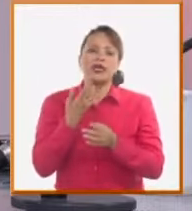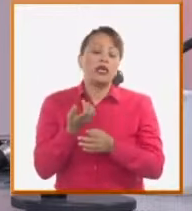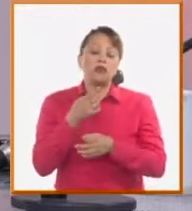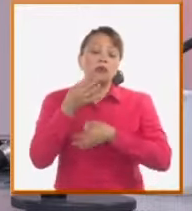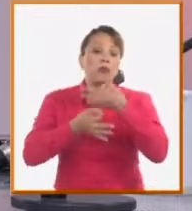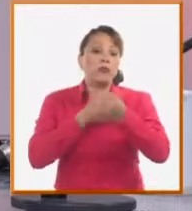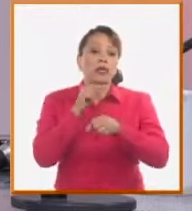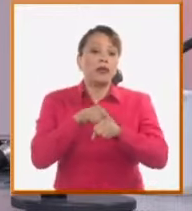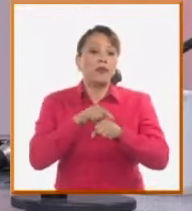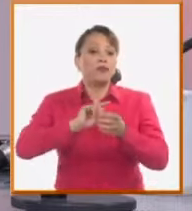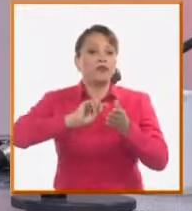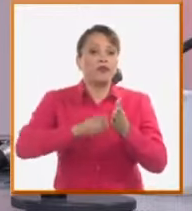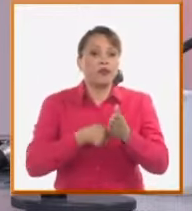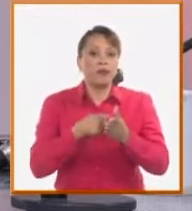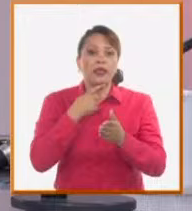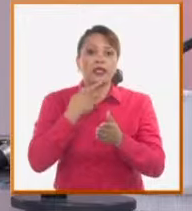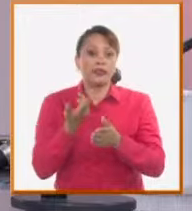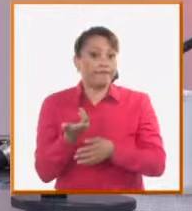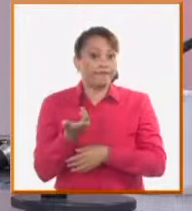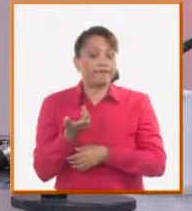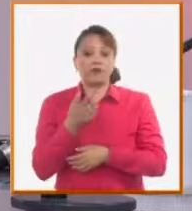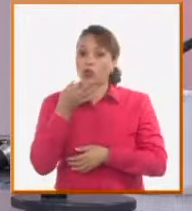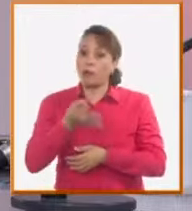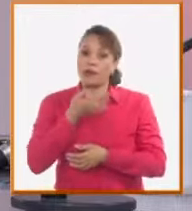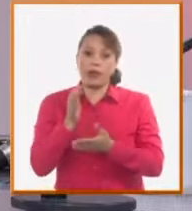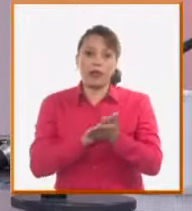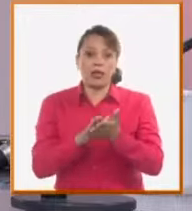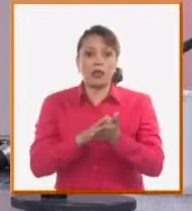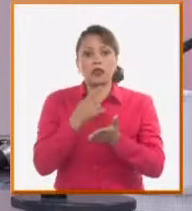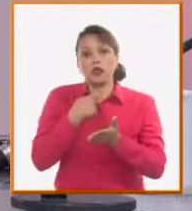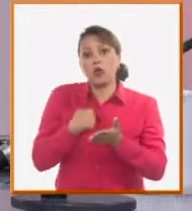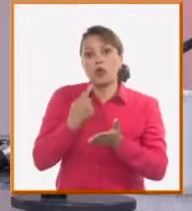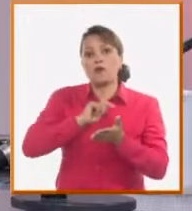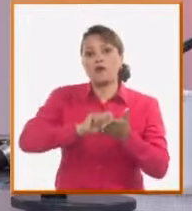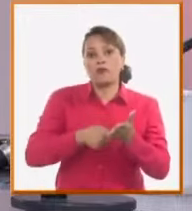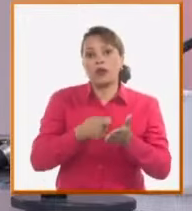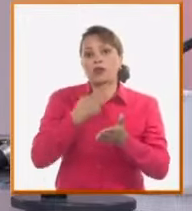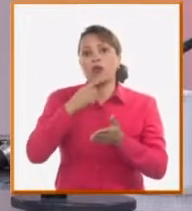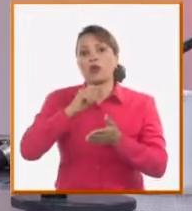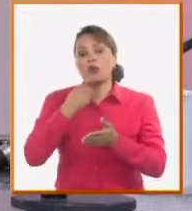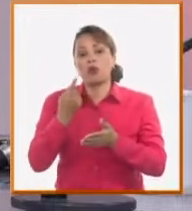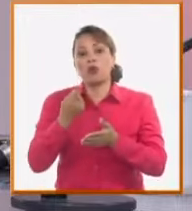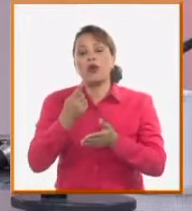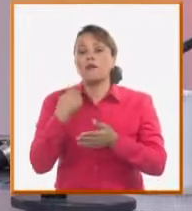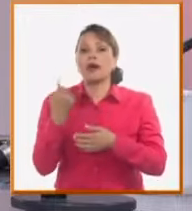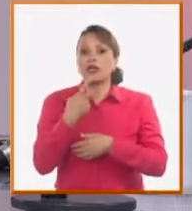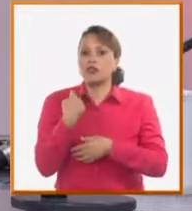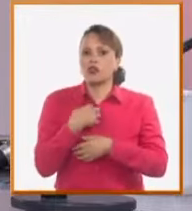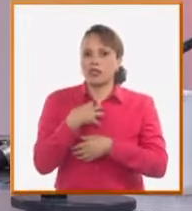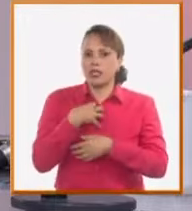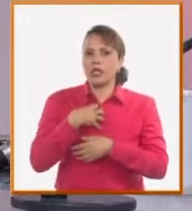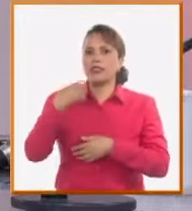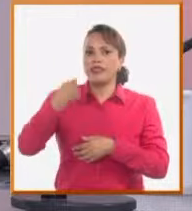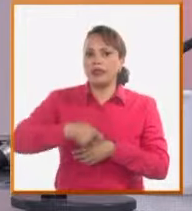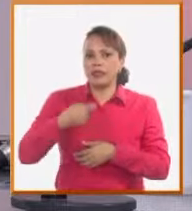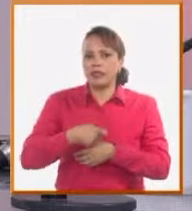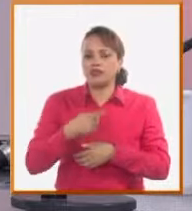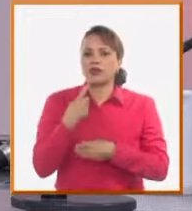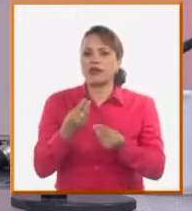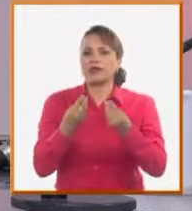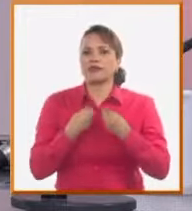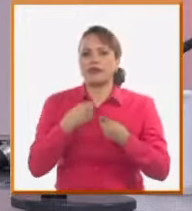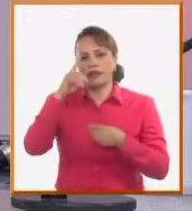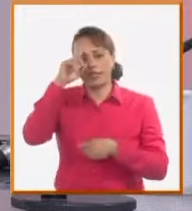en el momento de la firma del contrato y supuestamente estoy firmando contrato para tener derecho a todas las facilidades que da el seguro.